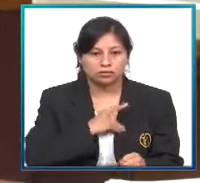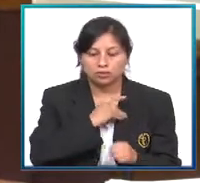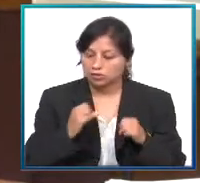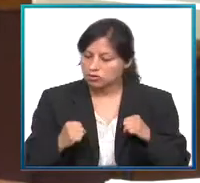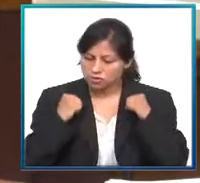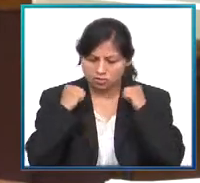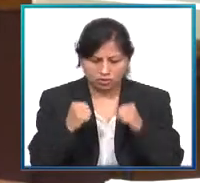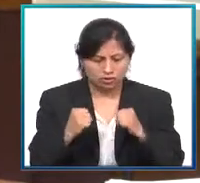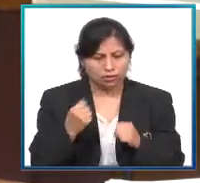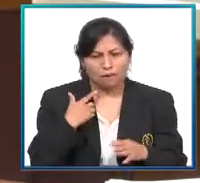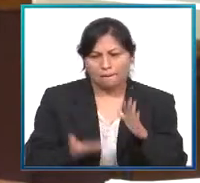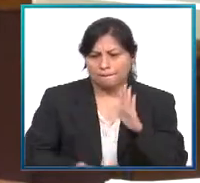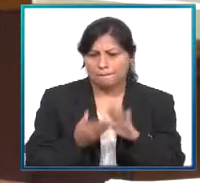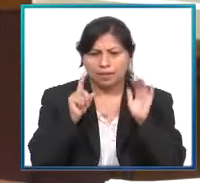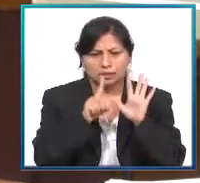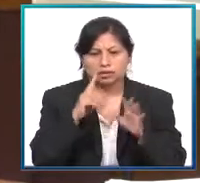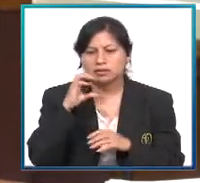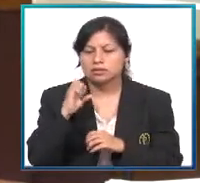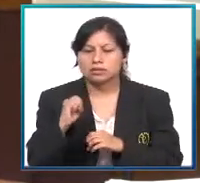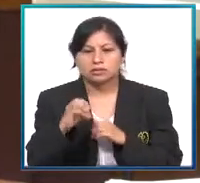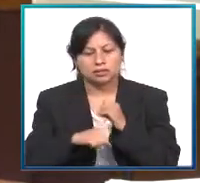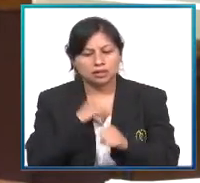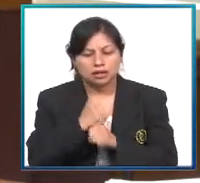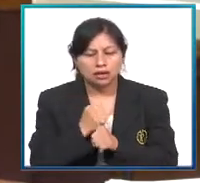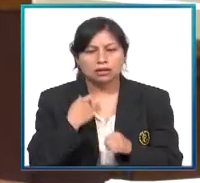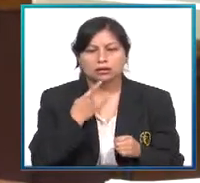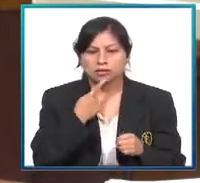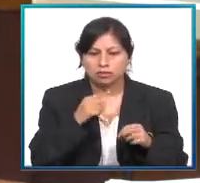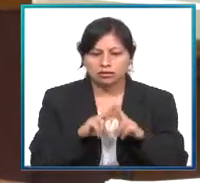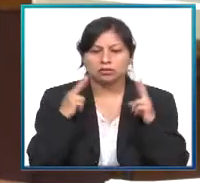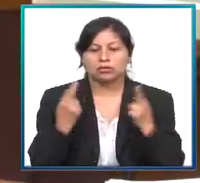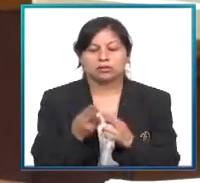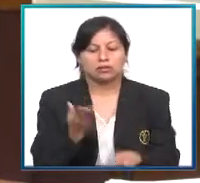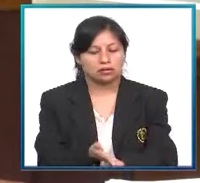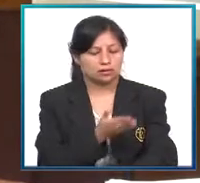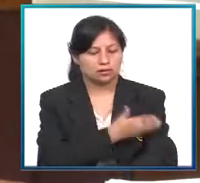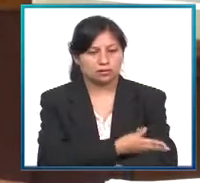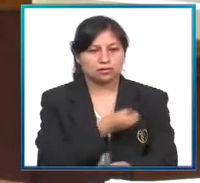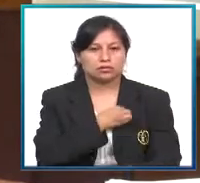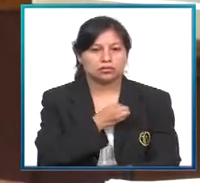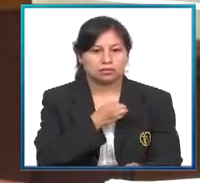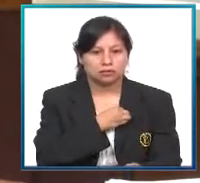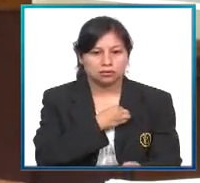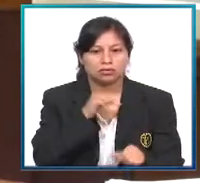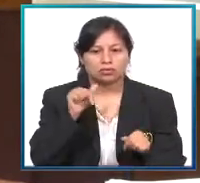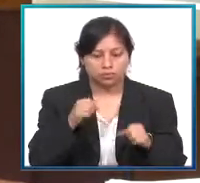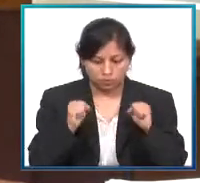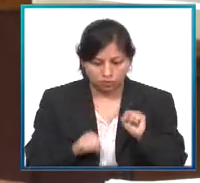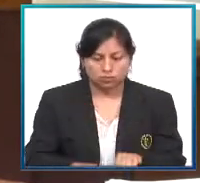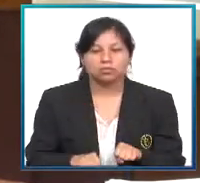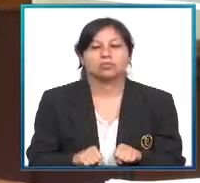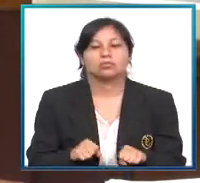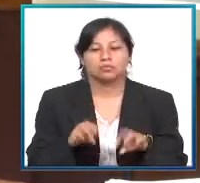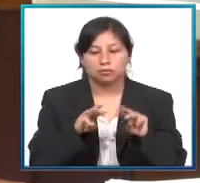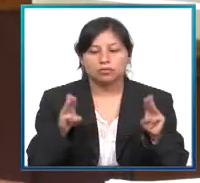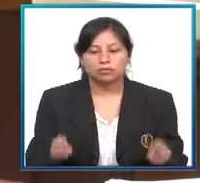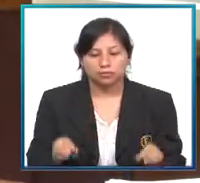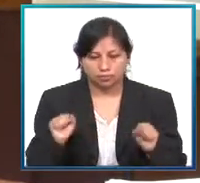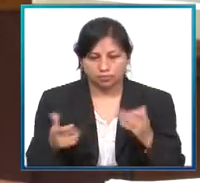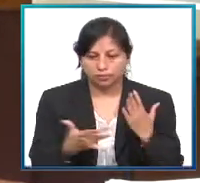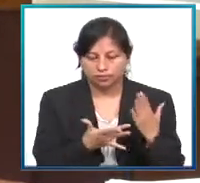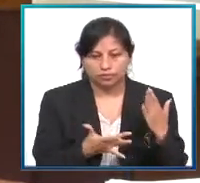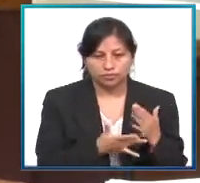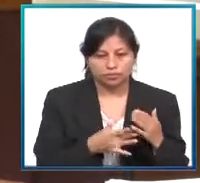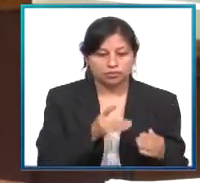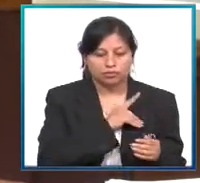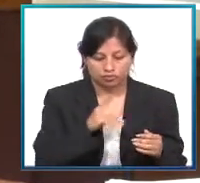luchando. Más de 60 años se manifestaban ellos en la reunión anterior de querer hacer lo que hoy logramos en esa mesa técnica. Entonces,